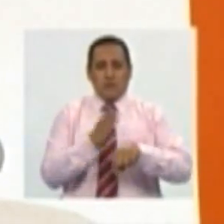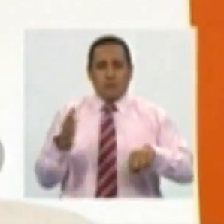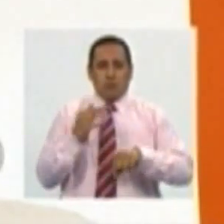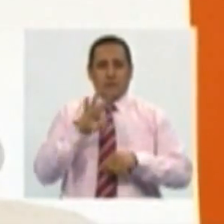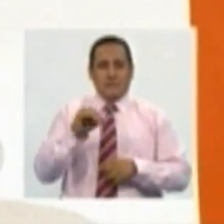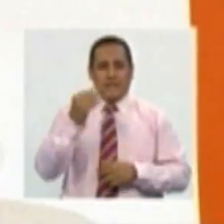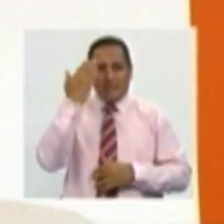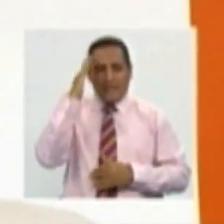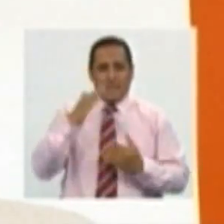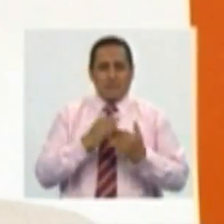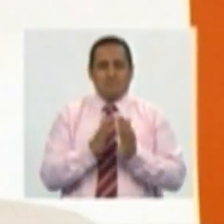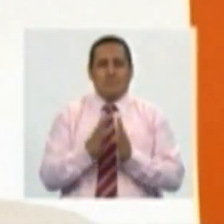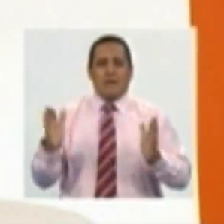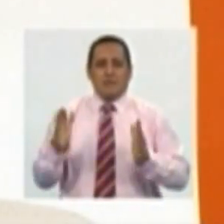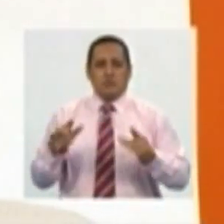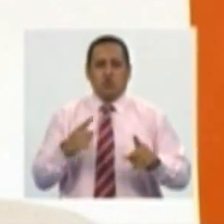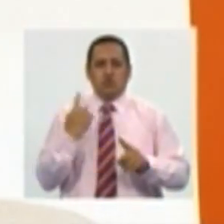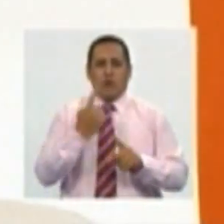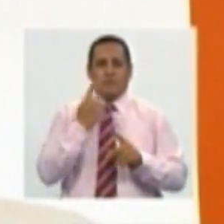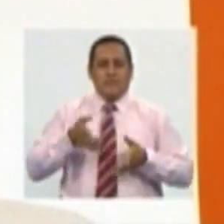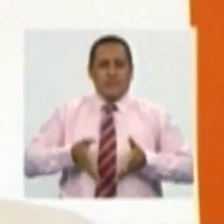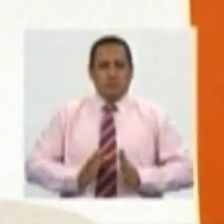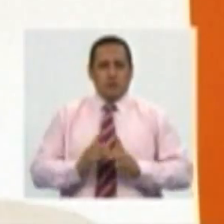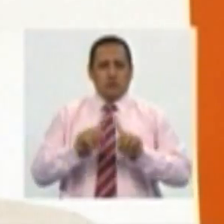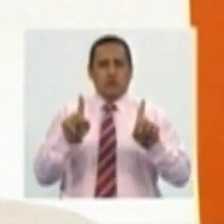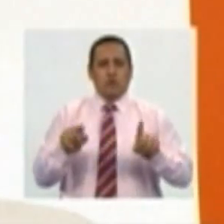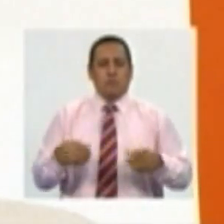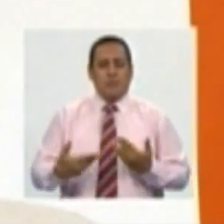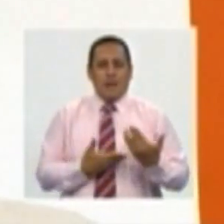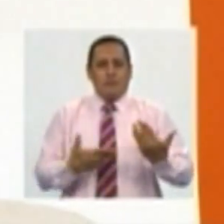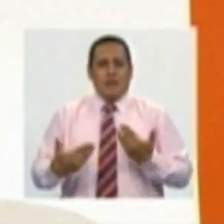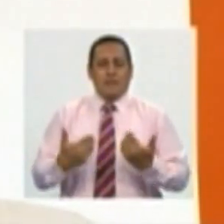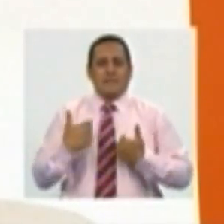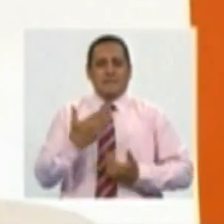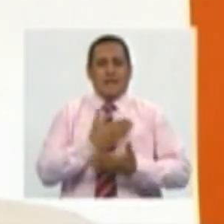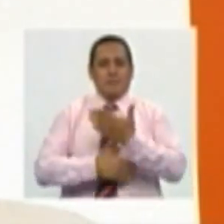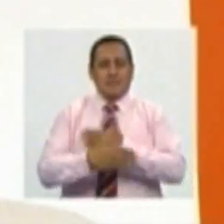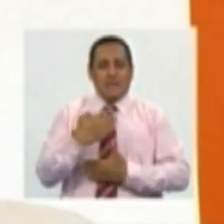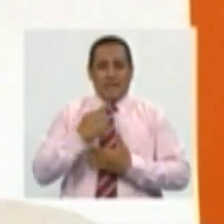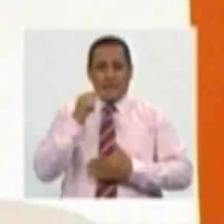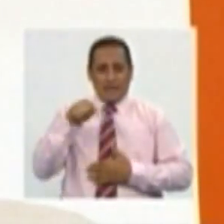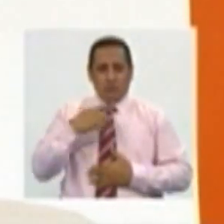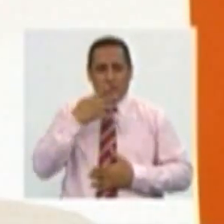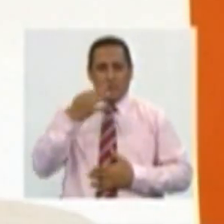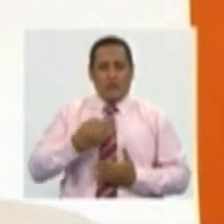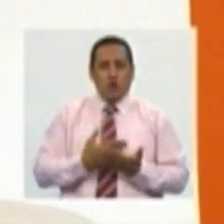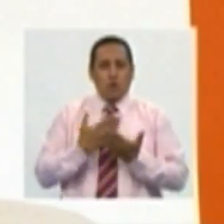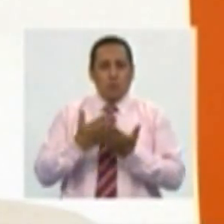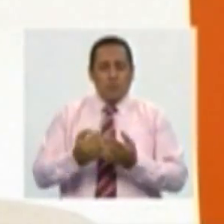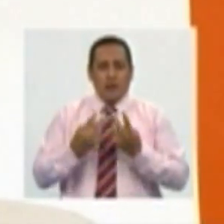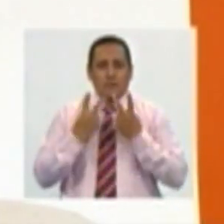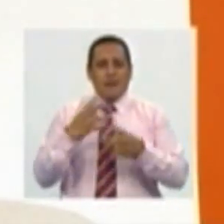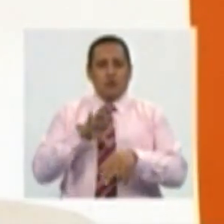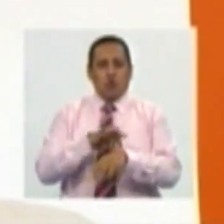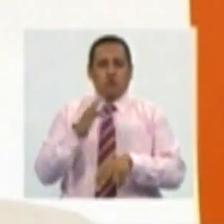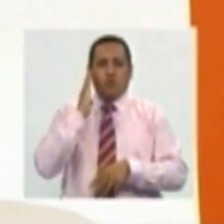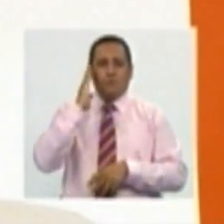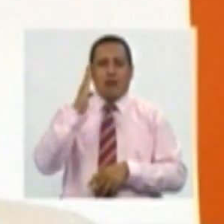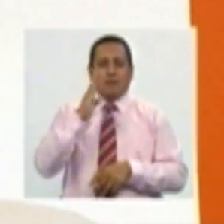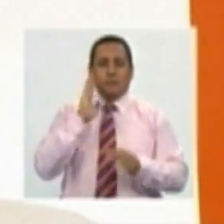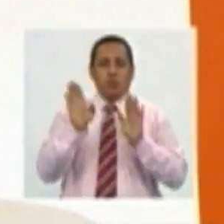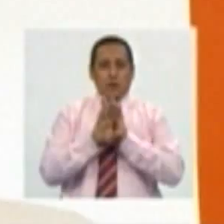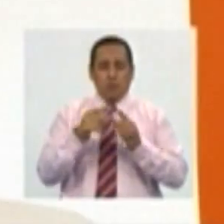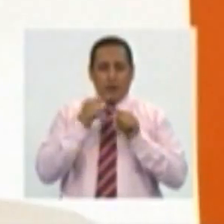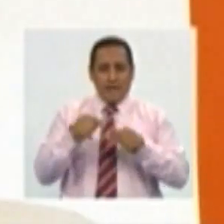prorroga por 30 días más. O sea, no solamente por el parto múltiple, sino por el bebé con discapacidad. Y eso obviamente lo determina el médico. Si el